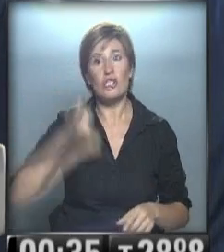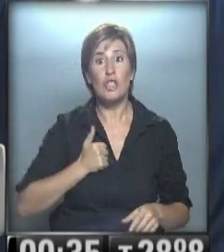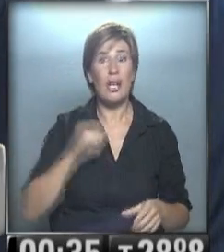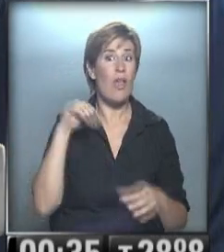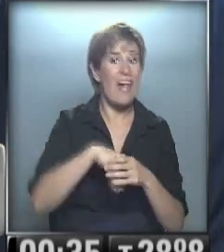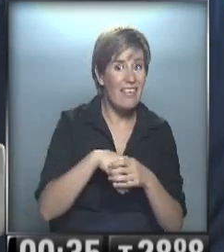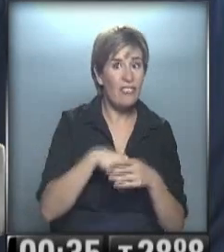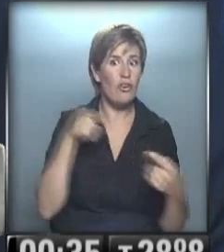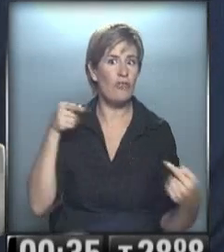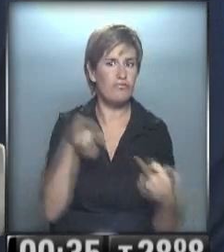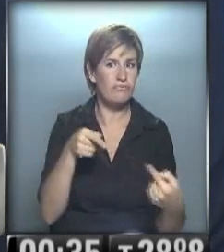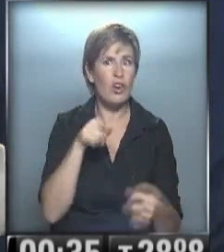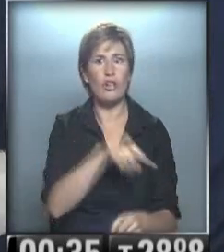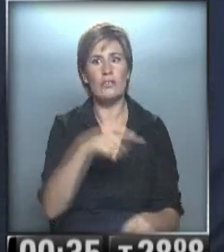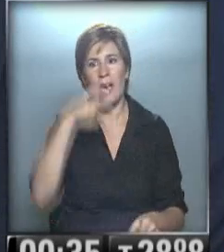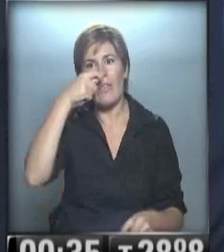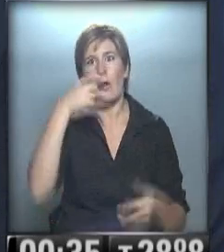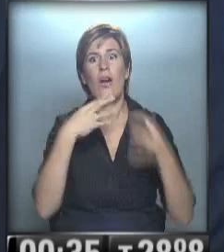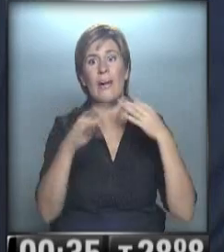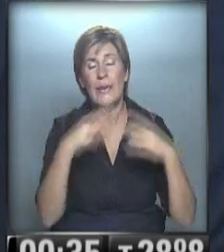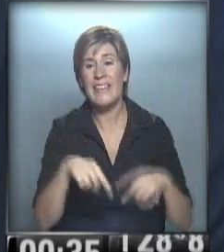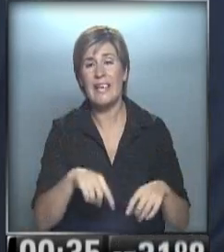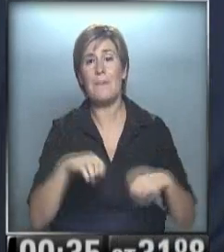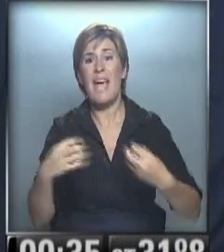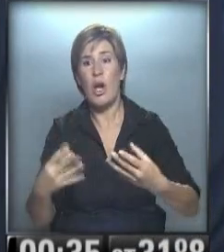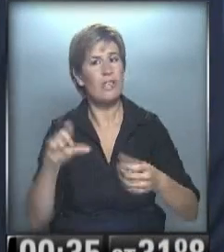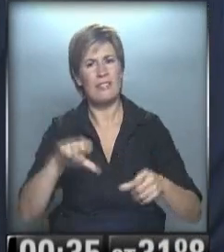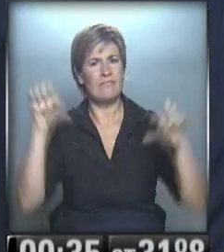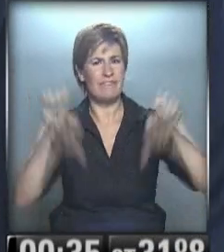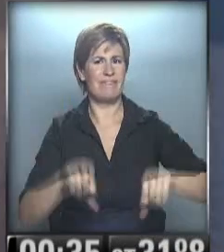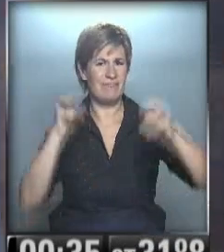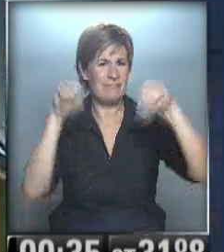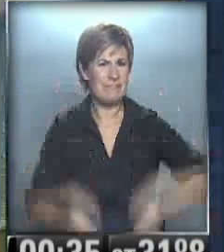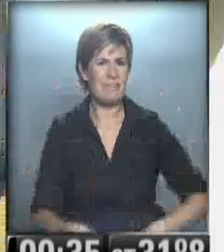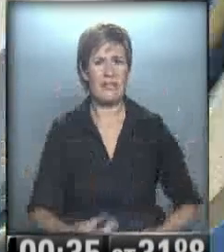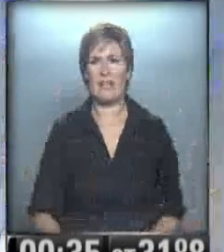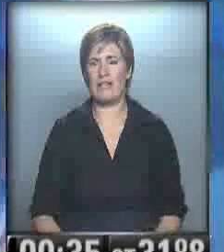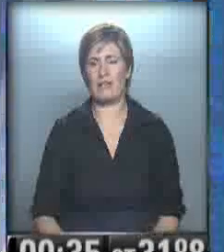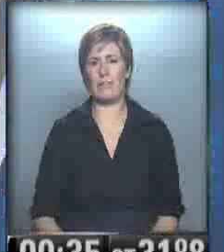el delito narco no solamente no ha mejorado la situación, sino que la ha empeorado.